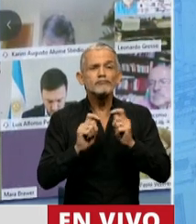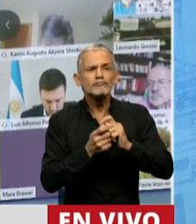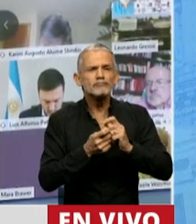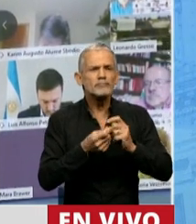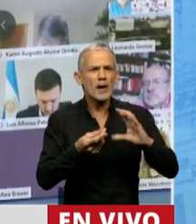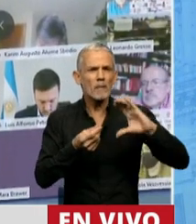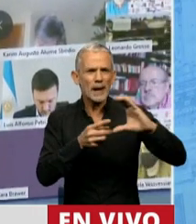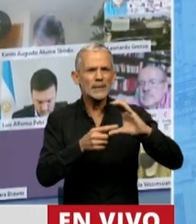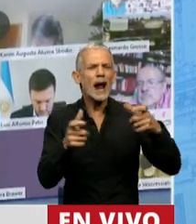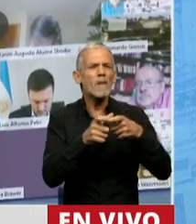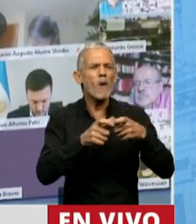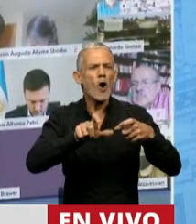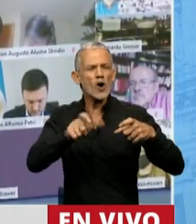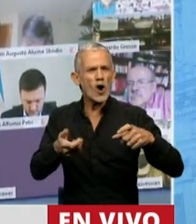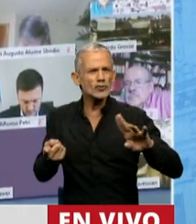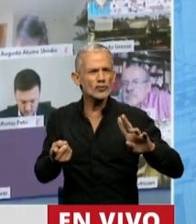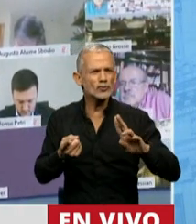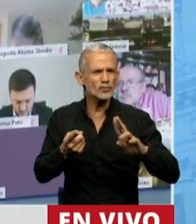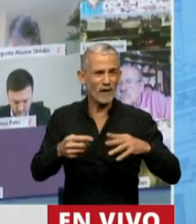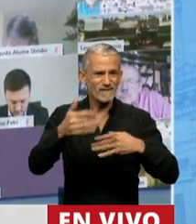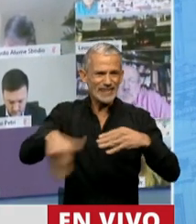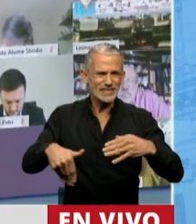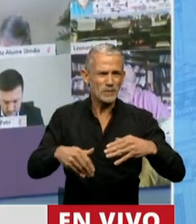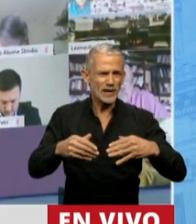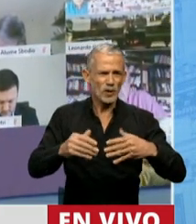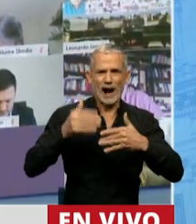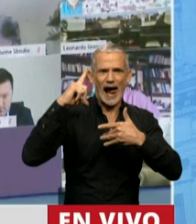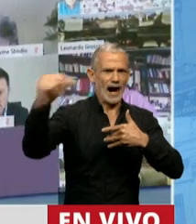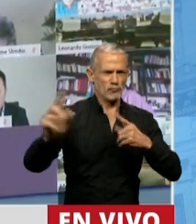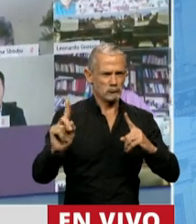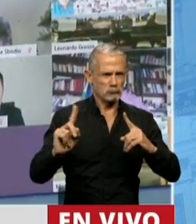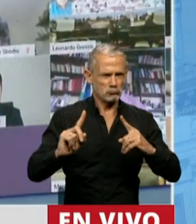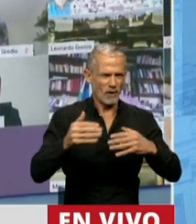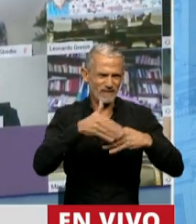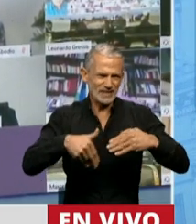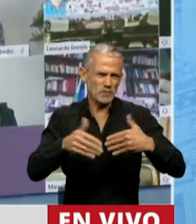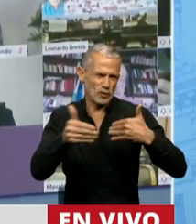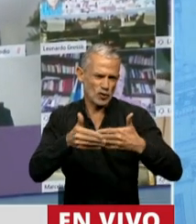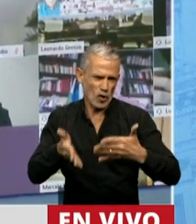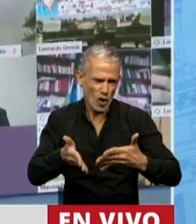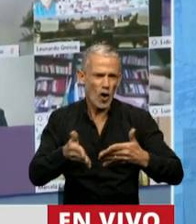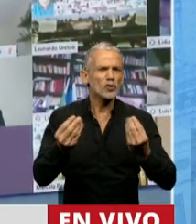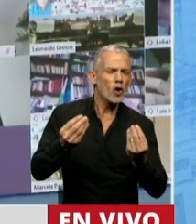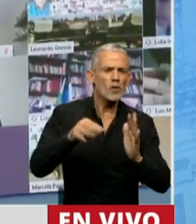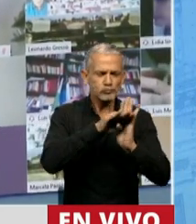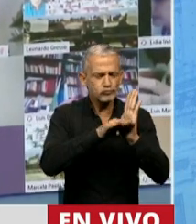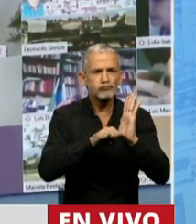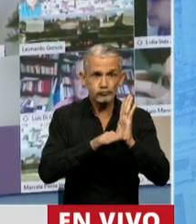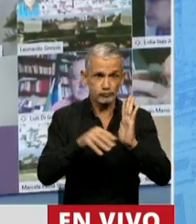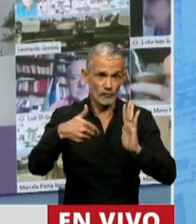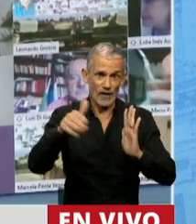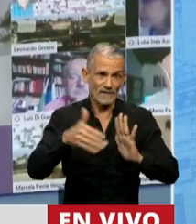capital la bonos conv vencimientos a mediano plazo eh sujetos a términos y condiciones a definir